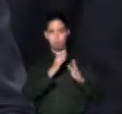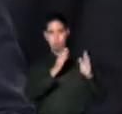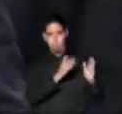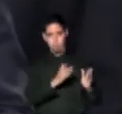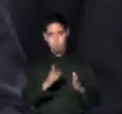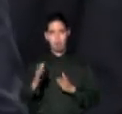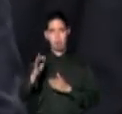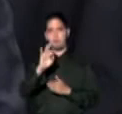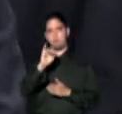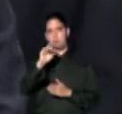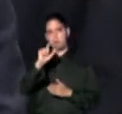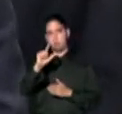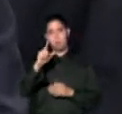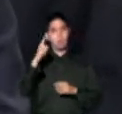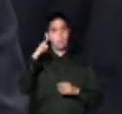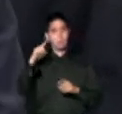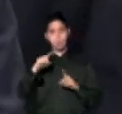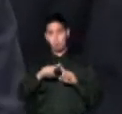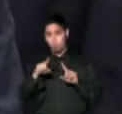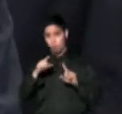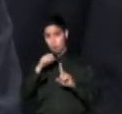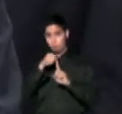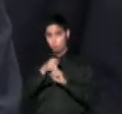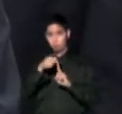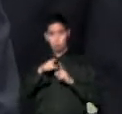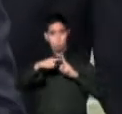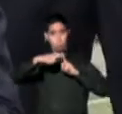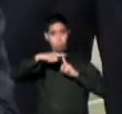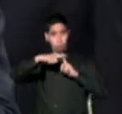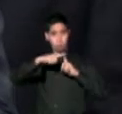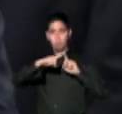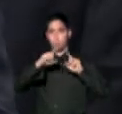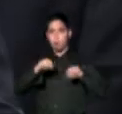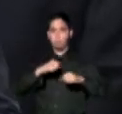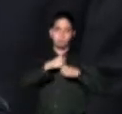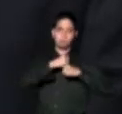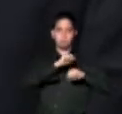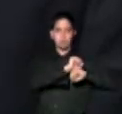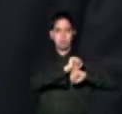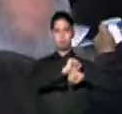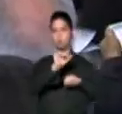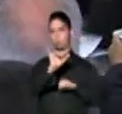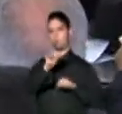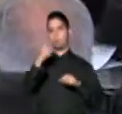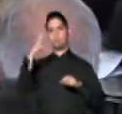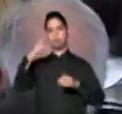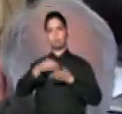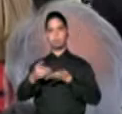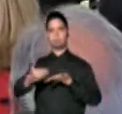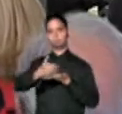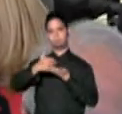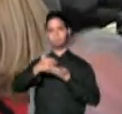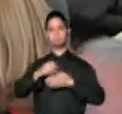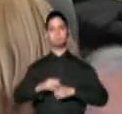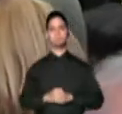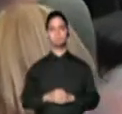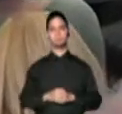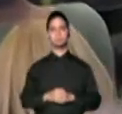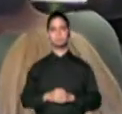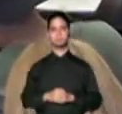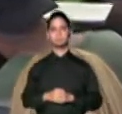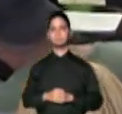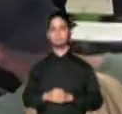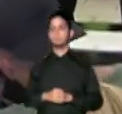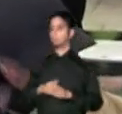económico, pero el impacto es netamente positivo para la creación de empleo y la creación de riqueza. Rosselló agradeció a los pequeños y